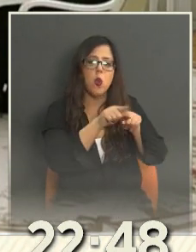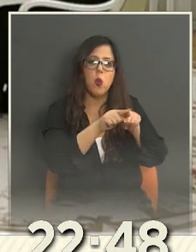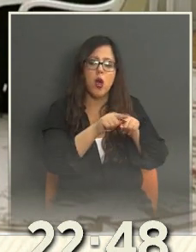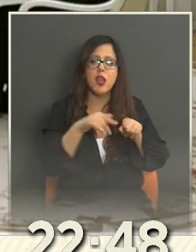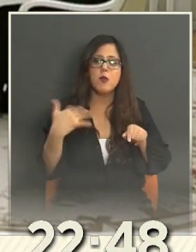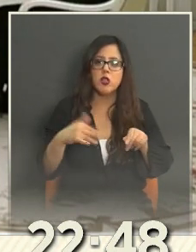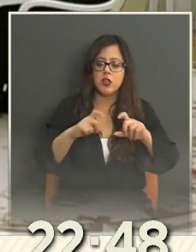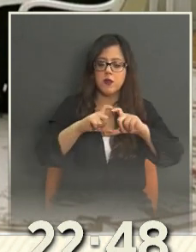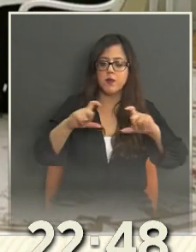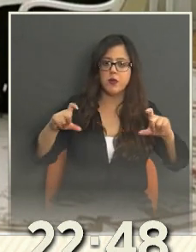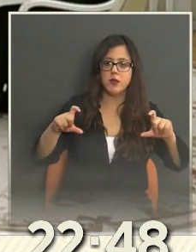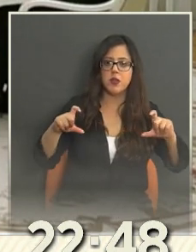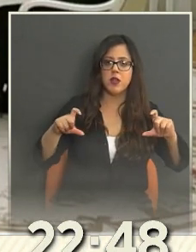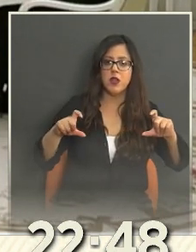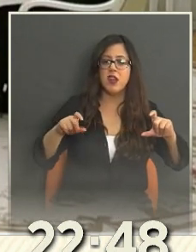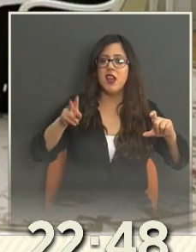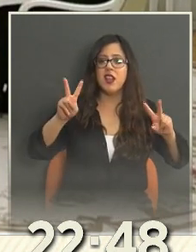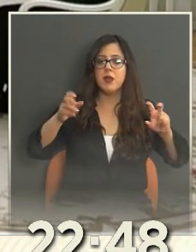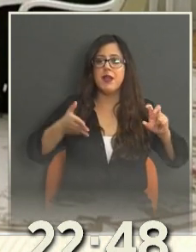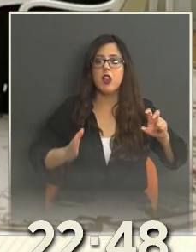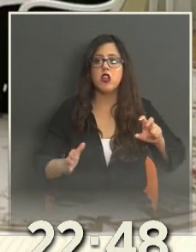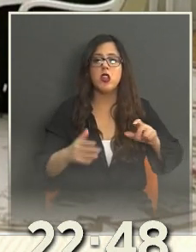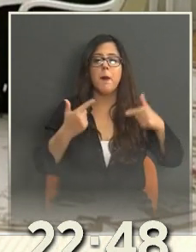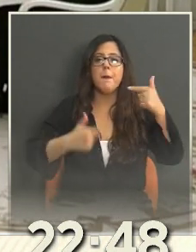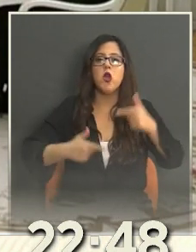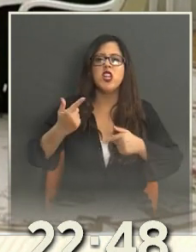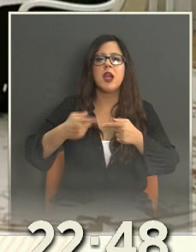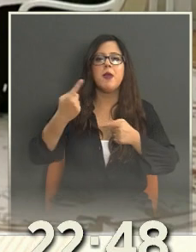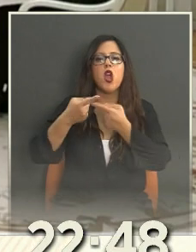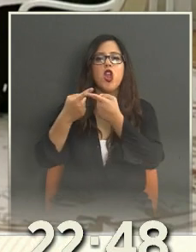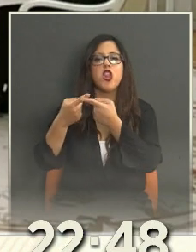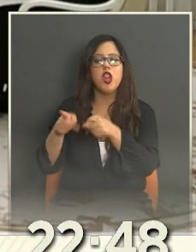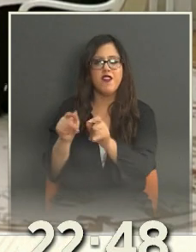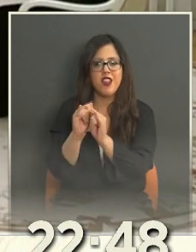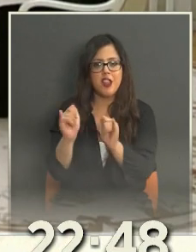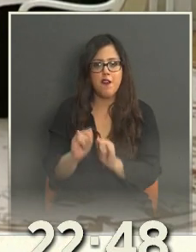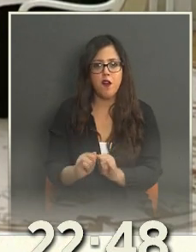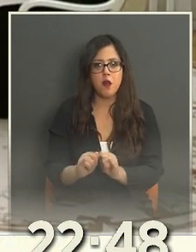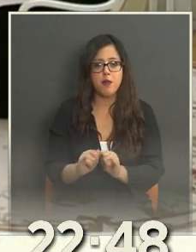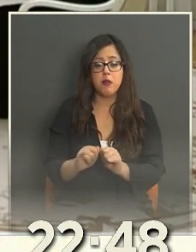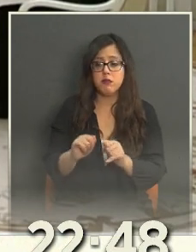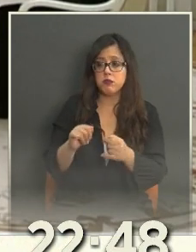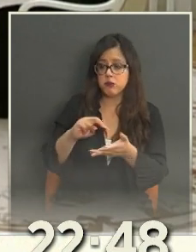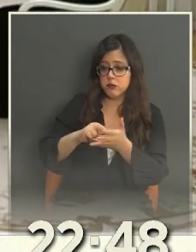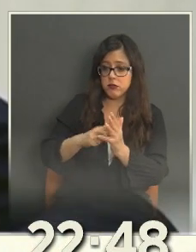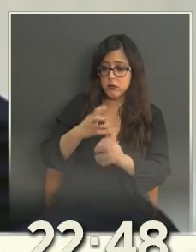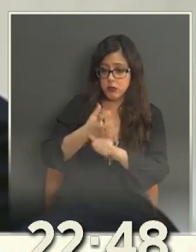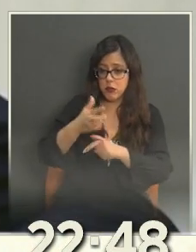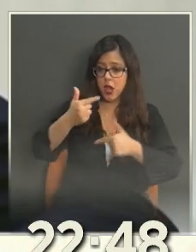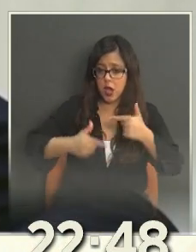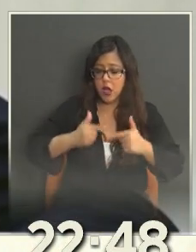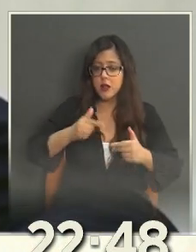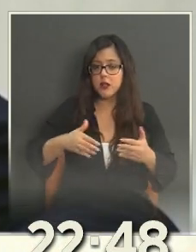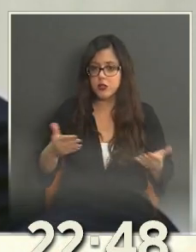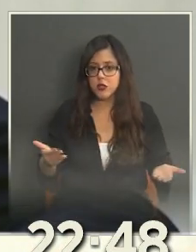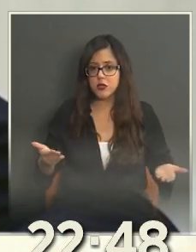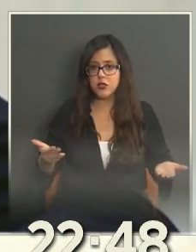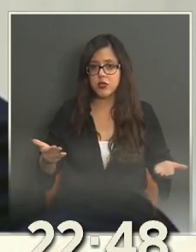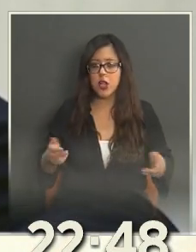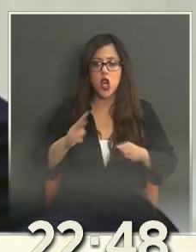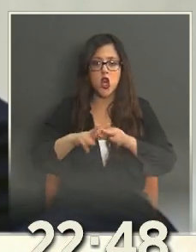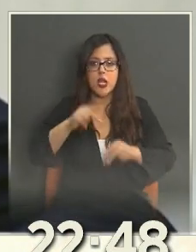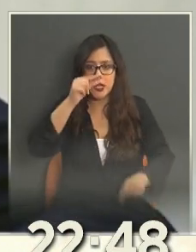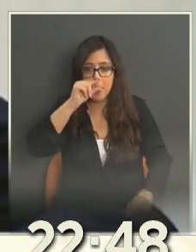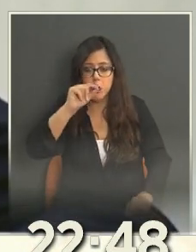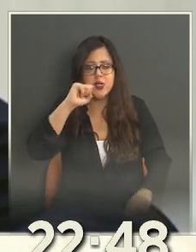clausewitz la continuación de la política por otros medios falló a la política por lo tanto lo que hace putin es